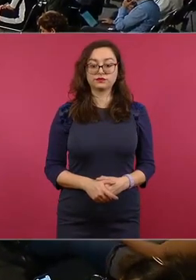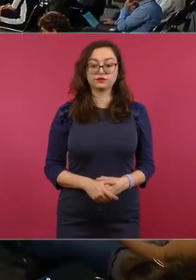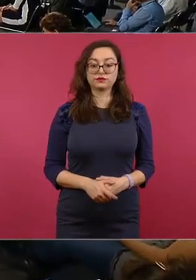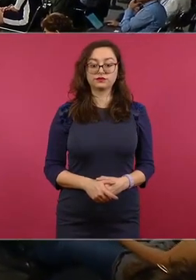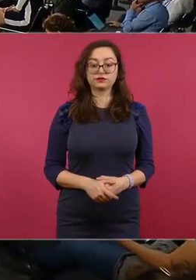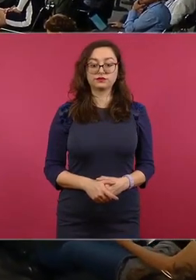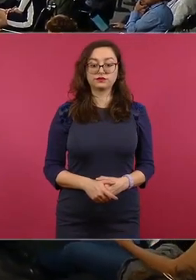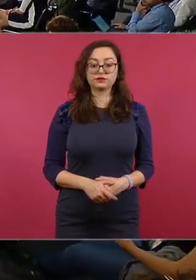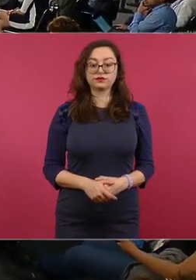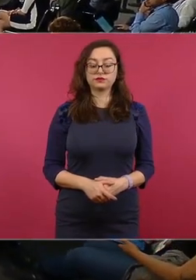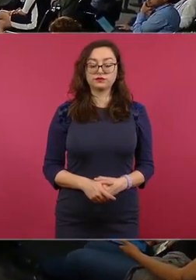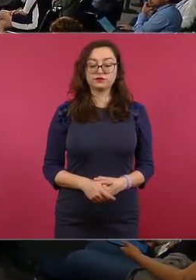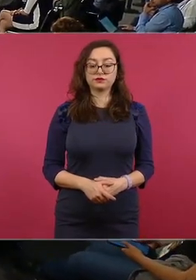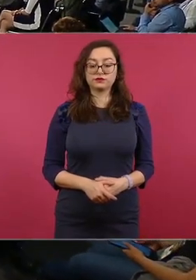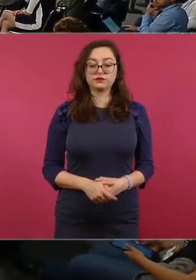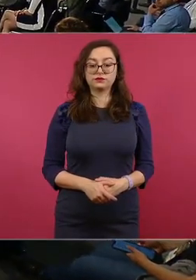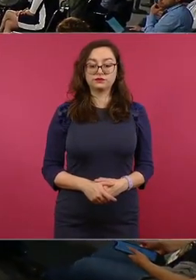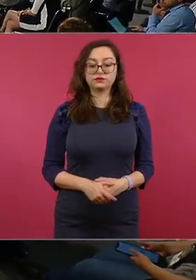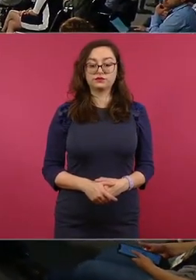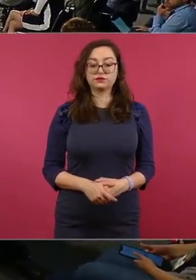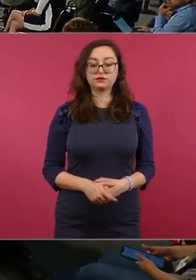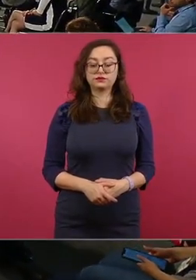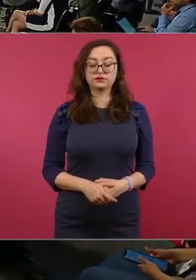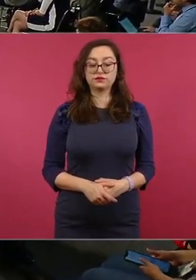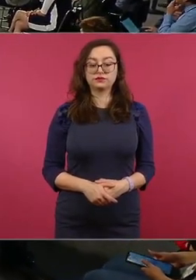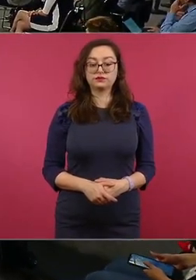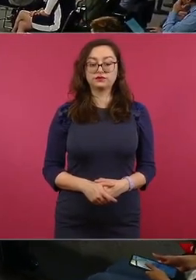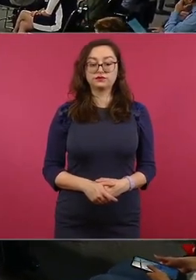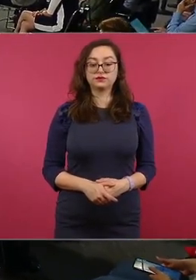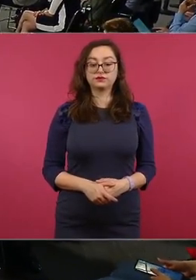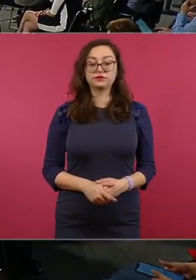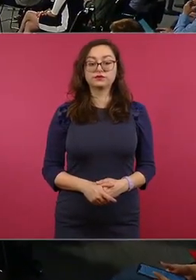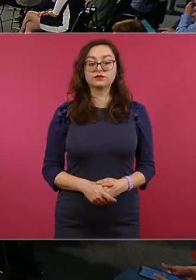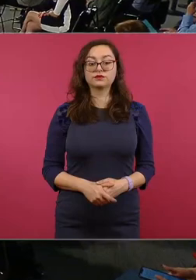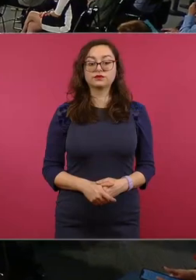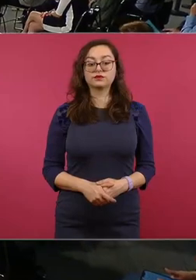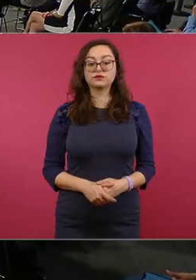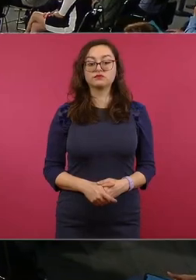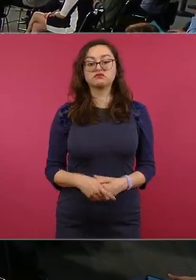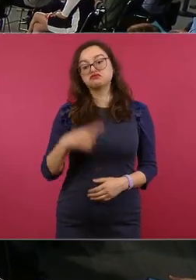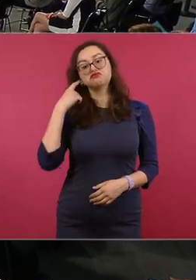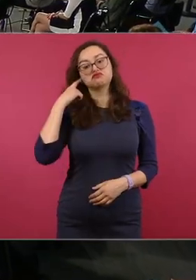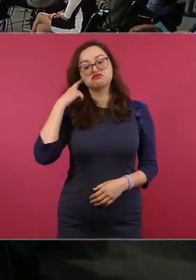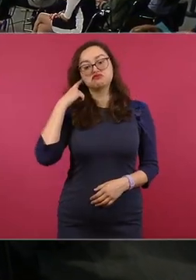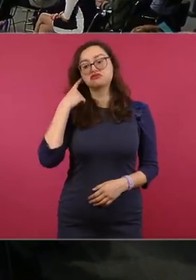Es que usted presentó 2 denuncias, una contra Interjet y otra contra Aeromar, por desvío de TUA.